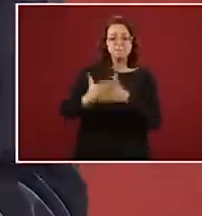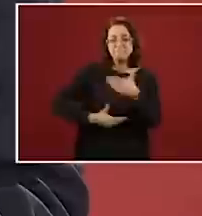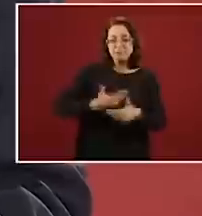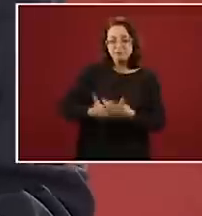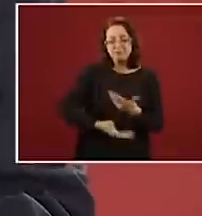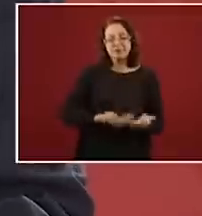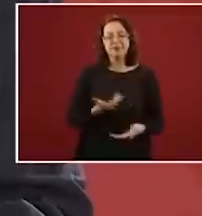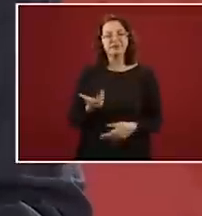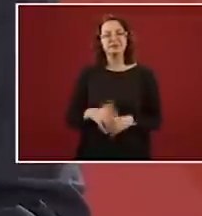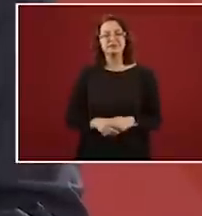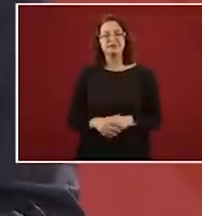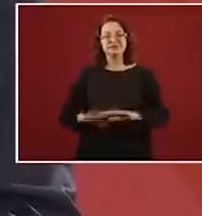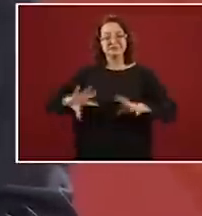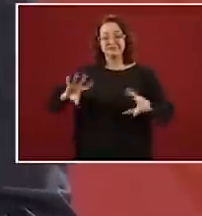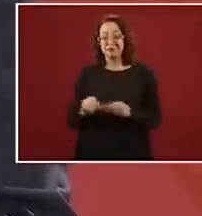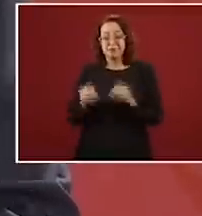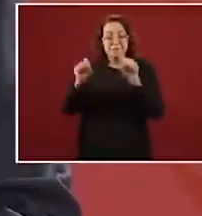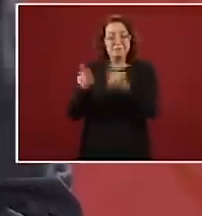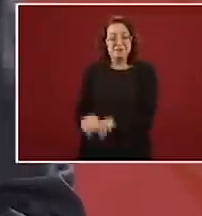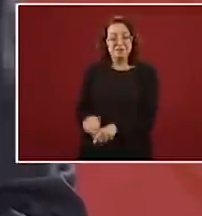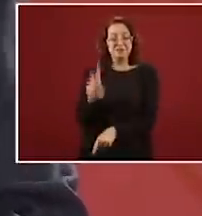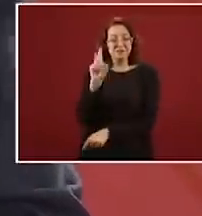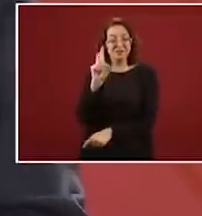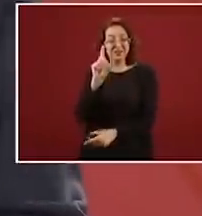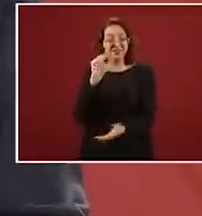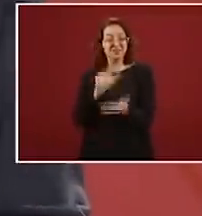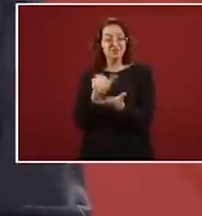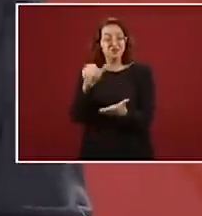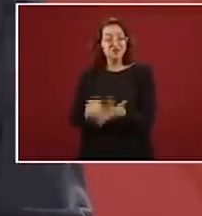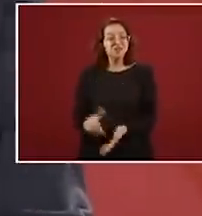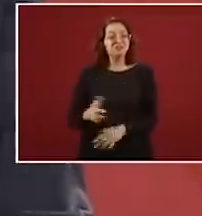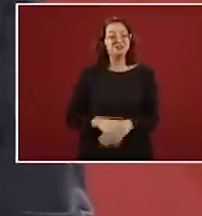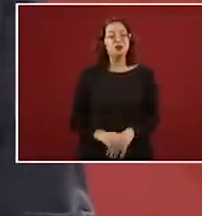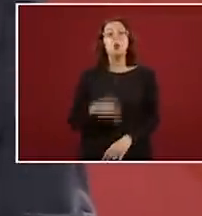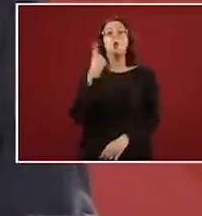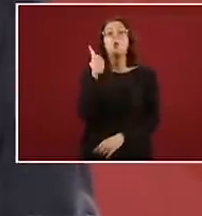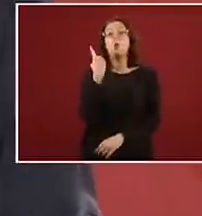todo. Son los 30 millones. Un viaje.